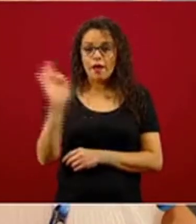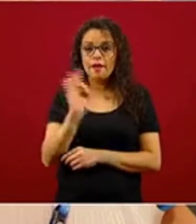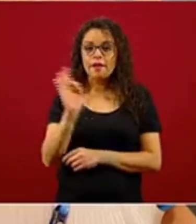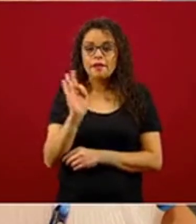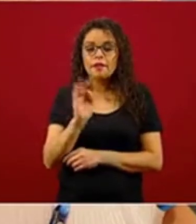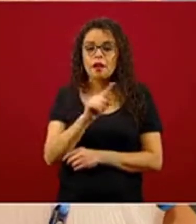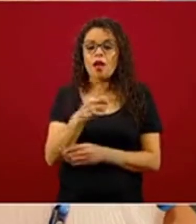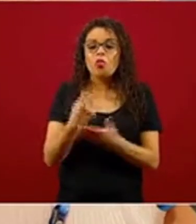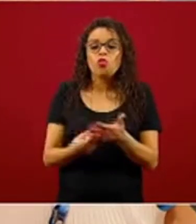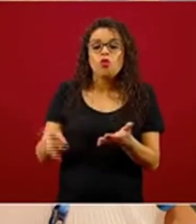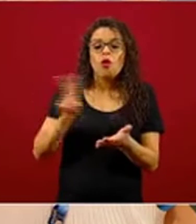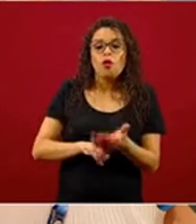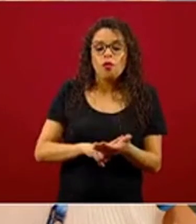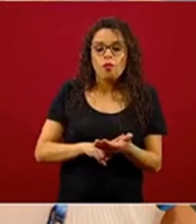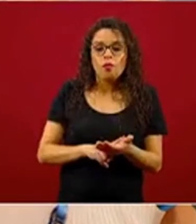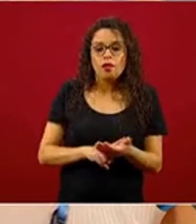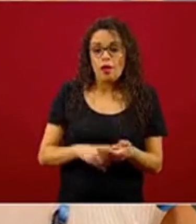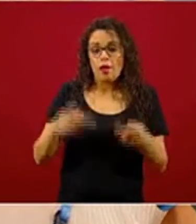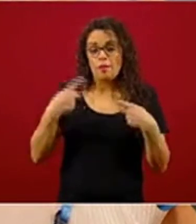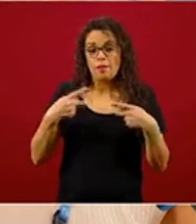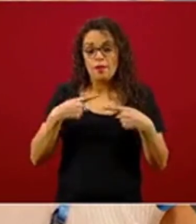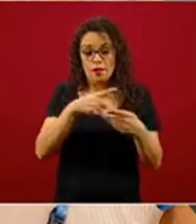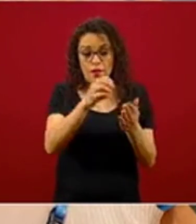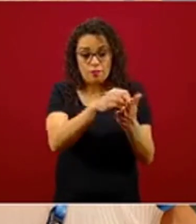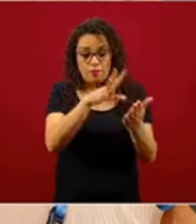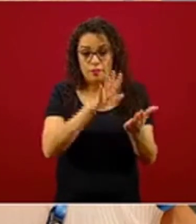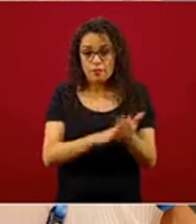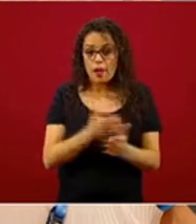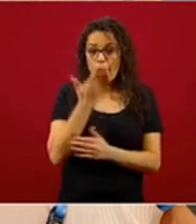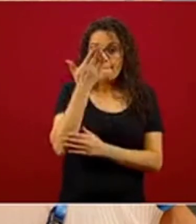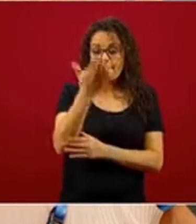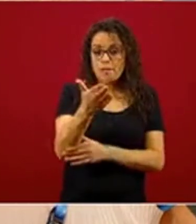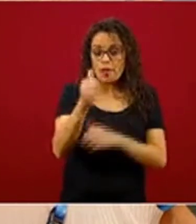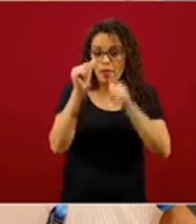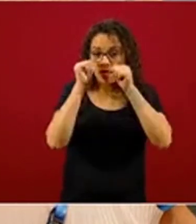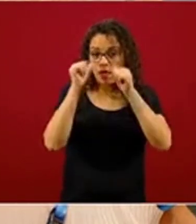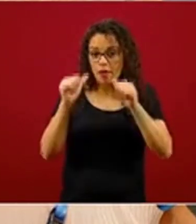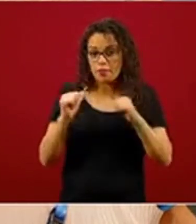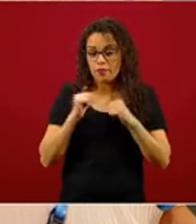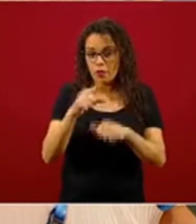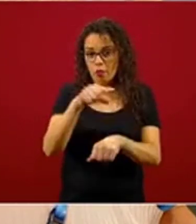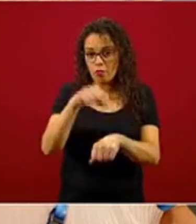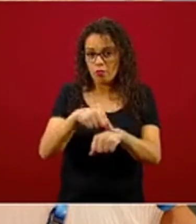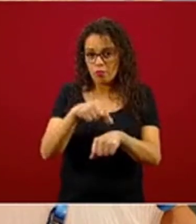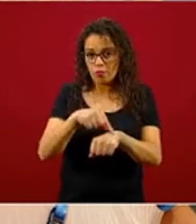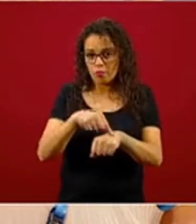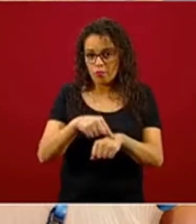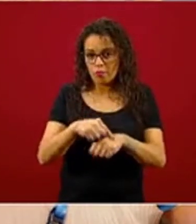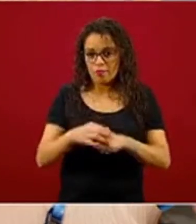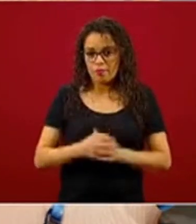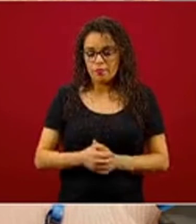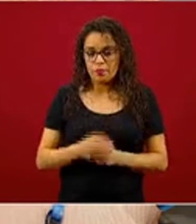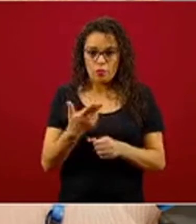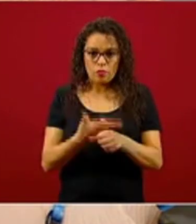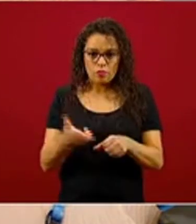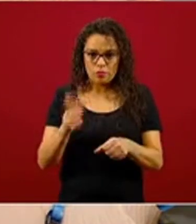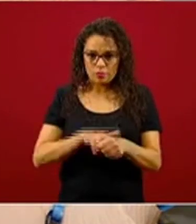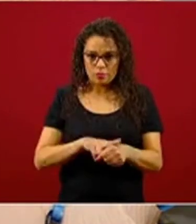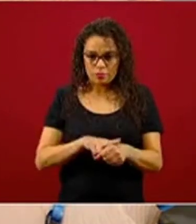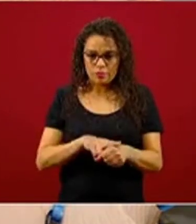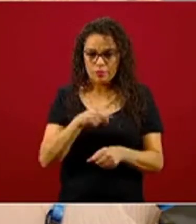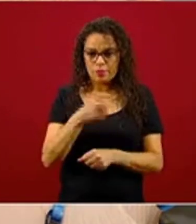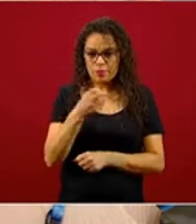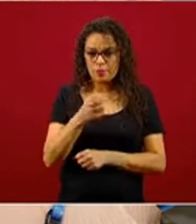registradas al solicitar atención médica, cuando comprueben esto, estos resultados positivos se van a sumar a